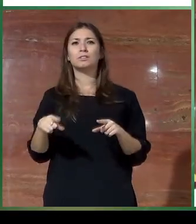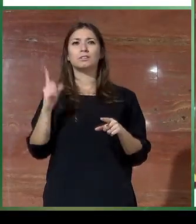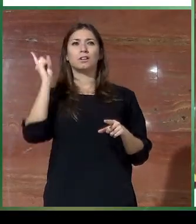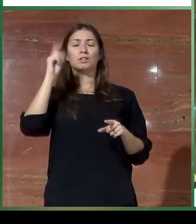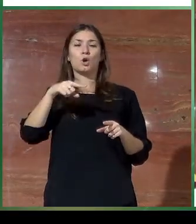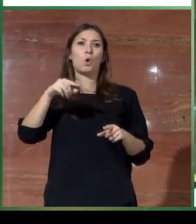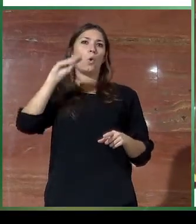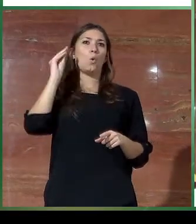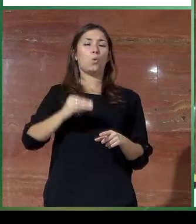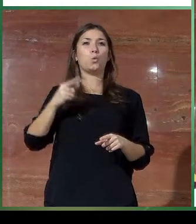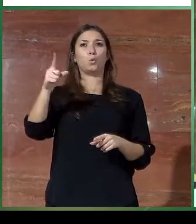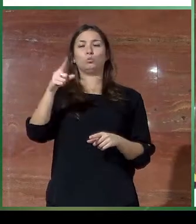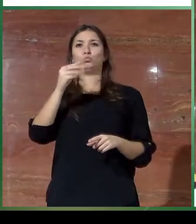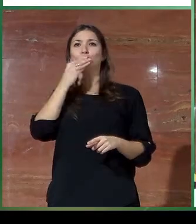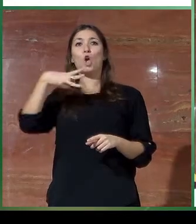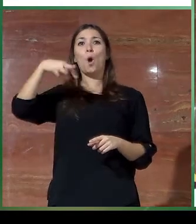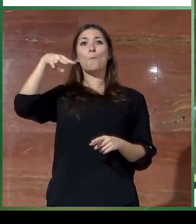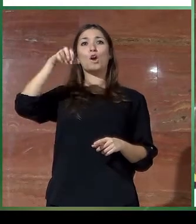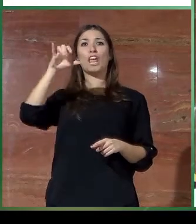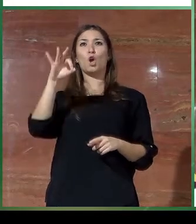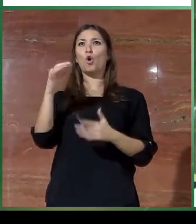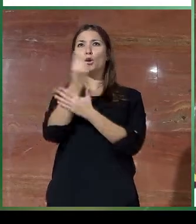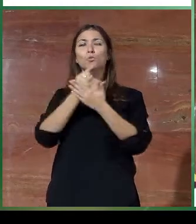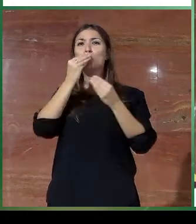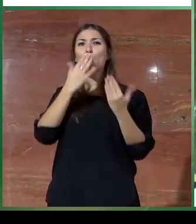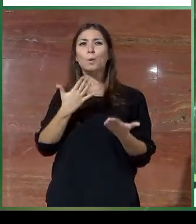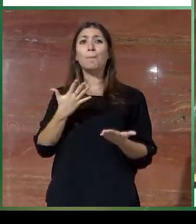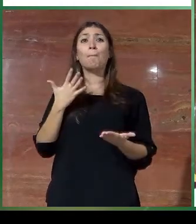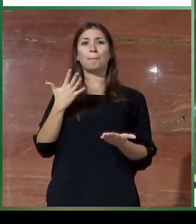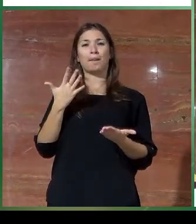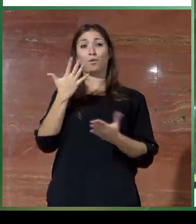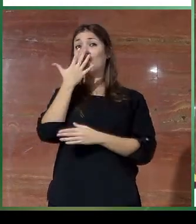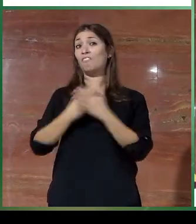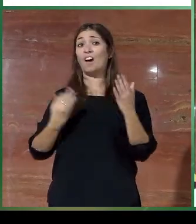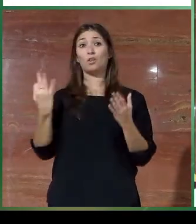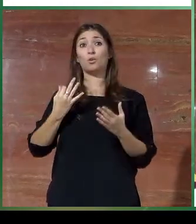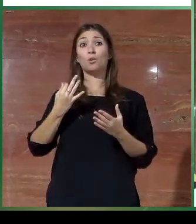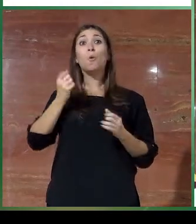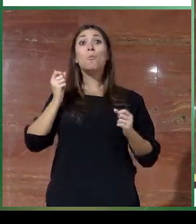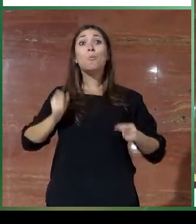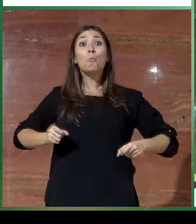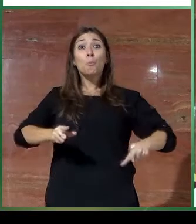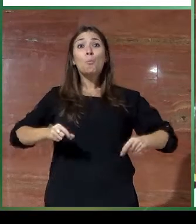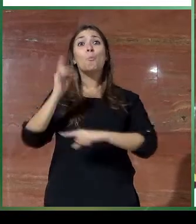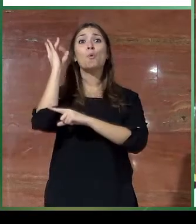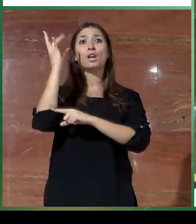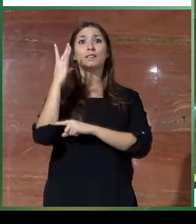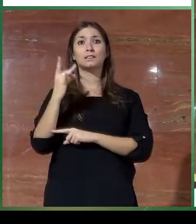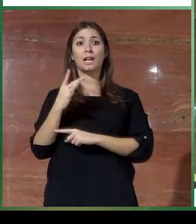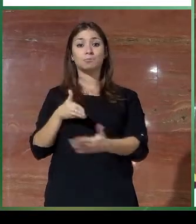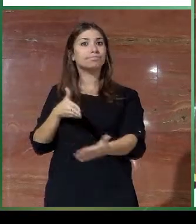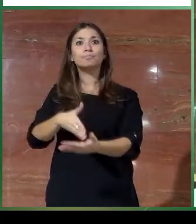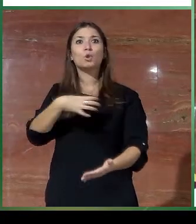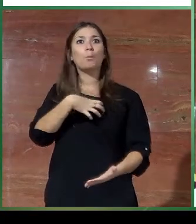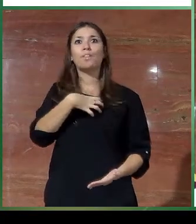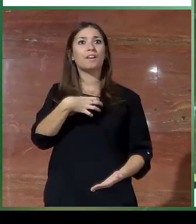en duda pues, su bondad a la hora de diseñar, supuestamente se le había encargado, pero a nadie se le había ocurrido que alguien tenía que pasar, podría pasar en el escenario, y